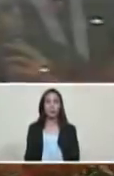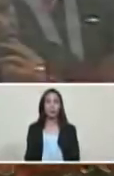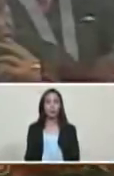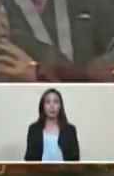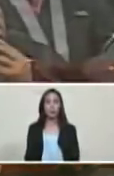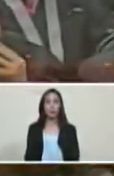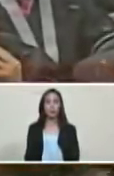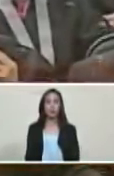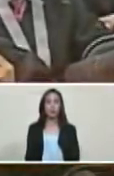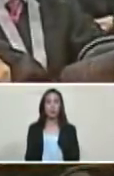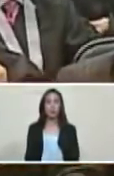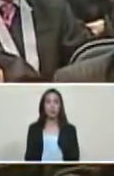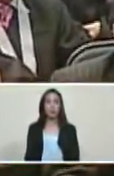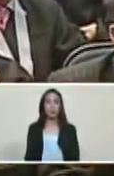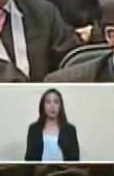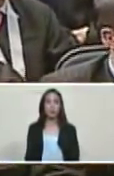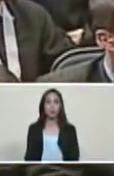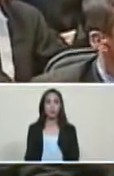que vivió